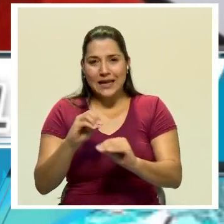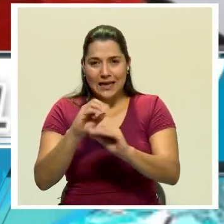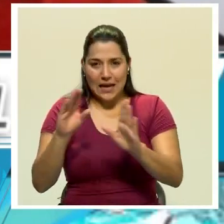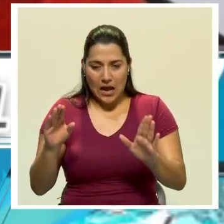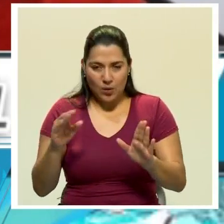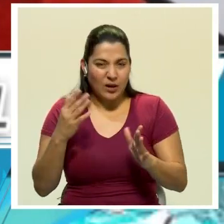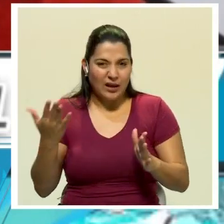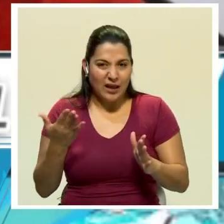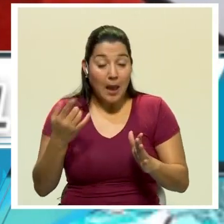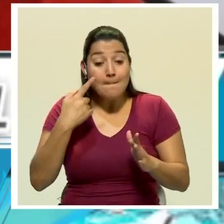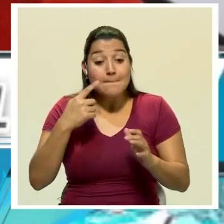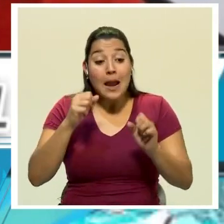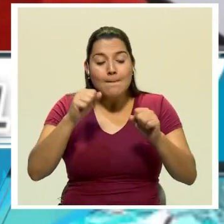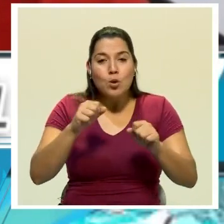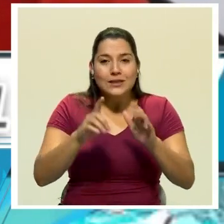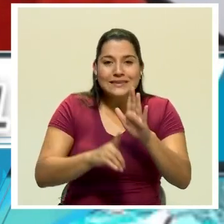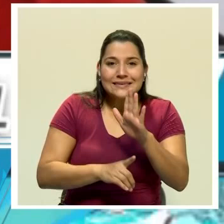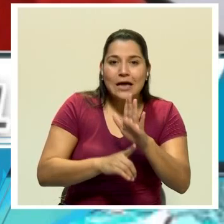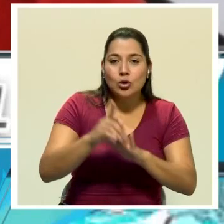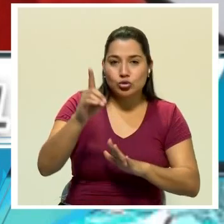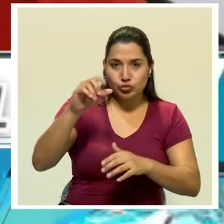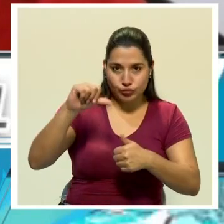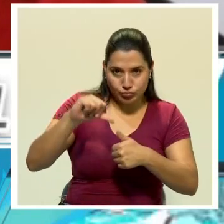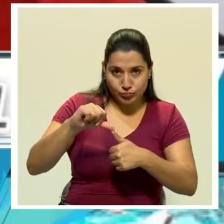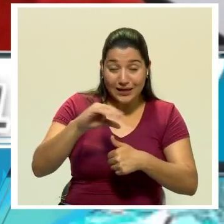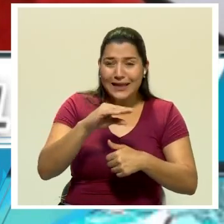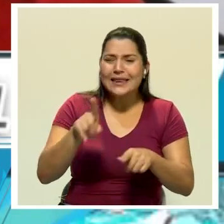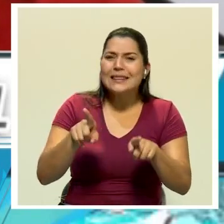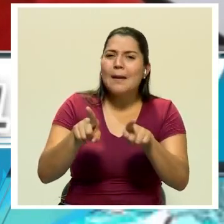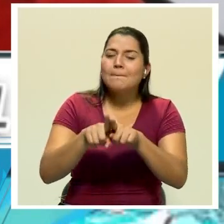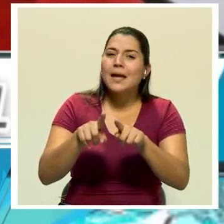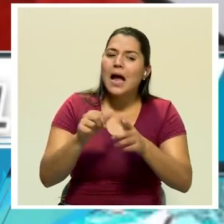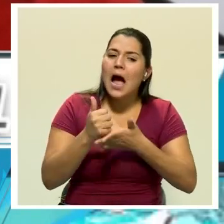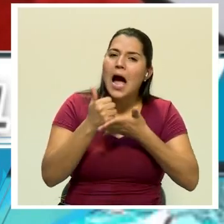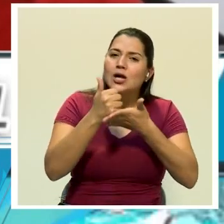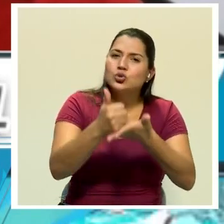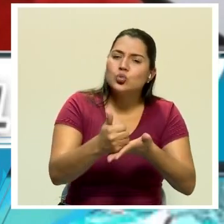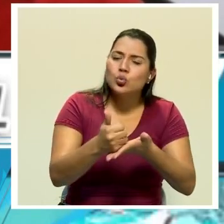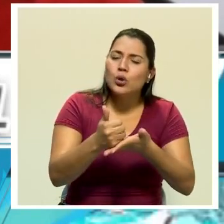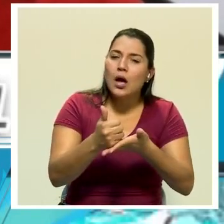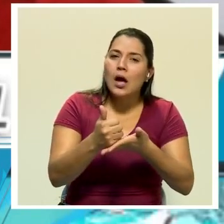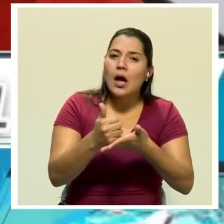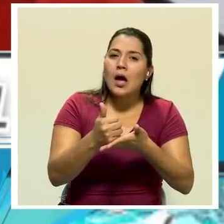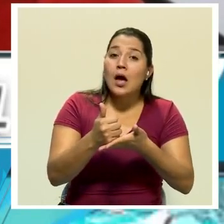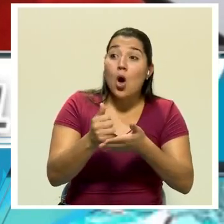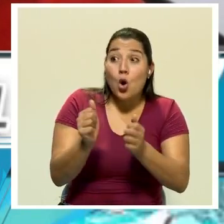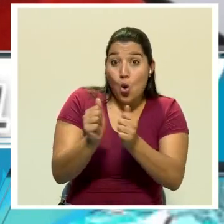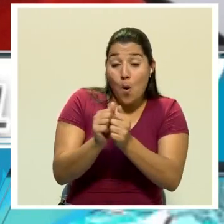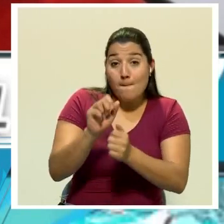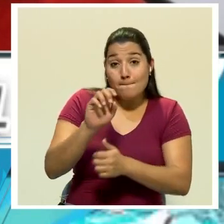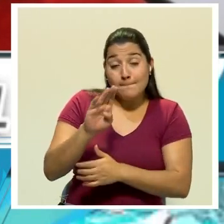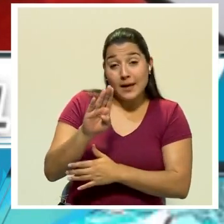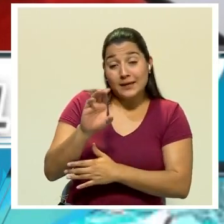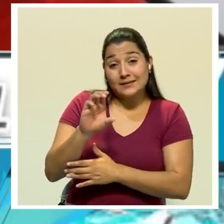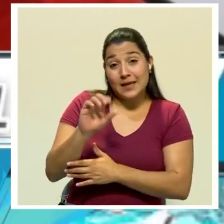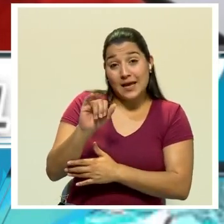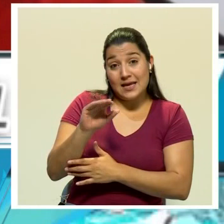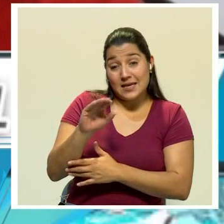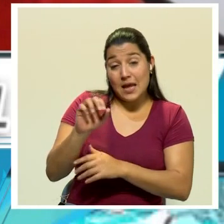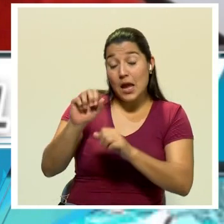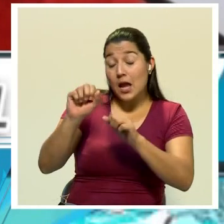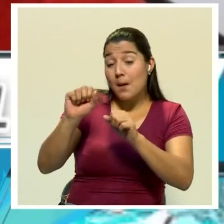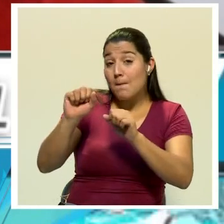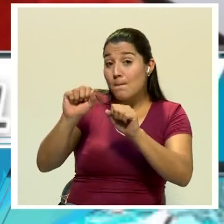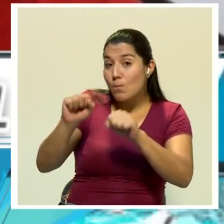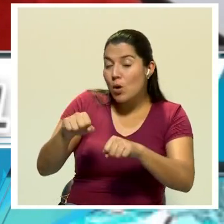desarrollo del istmo y ha ayudado muchísimo a través del BESIE lograr lo que